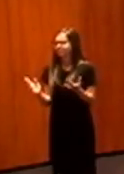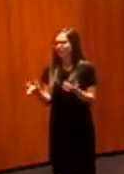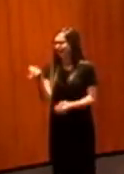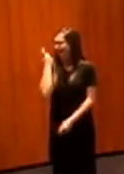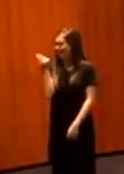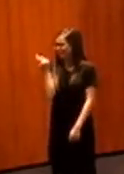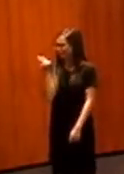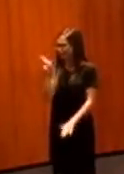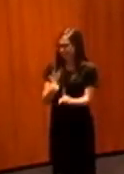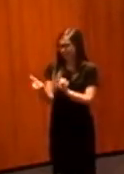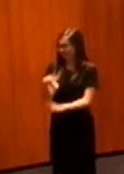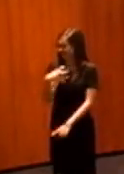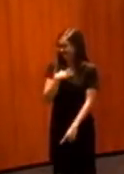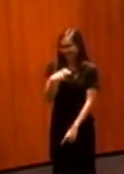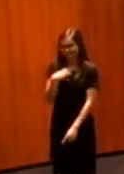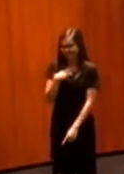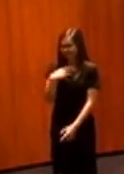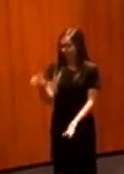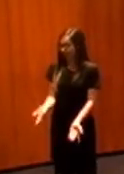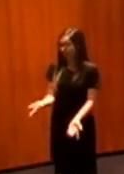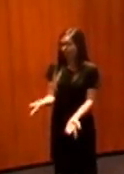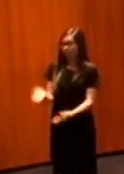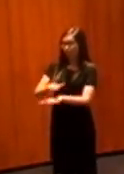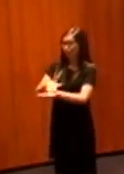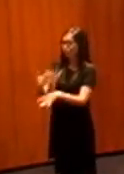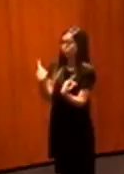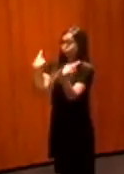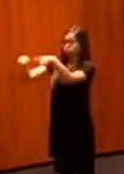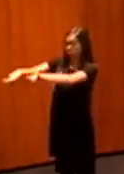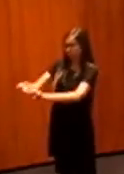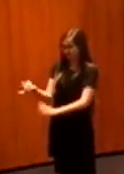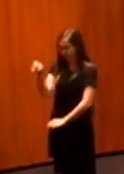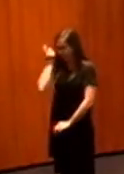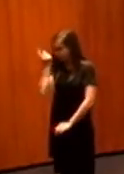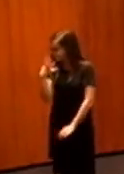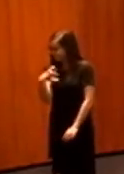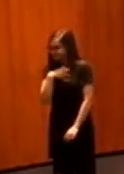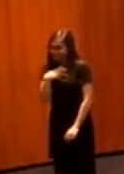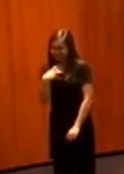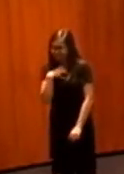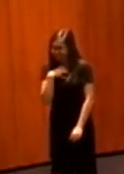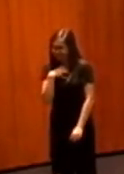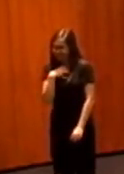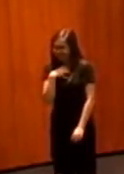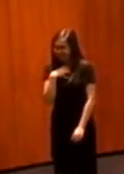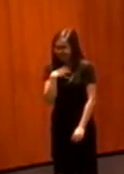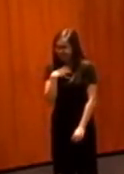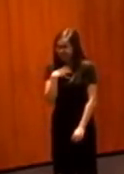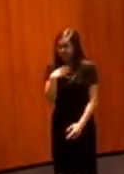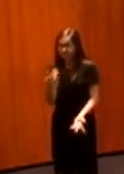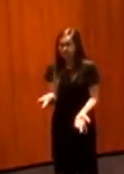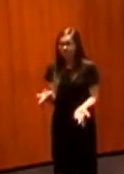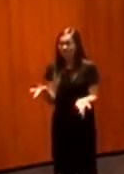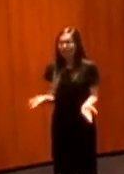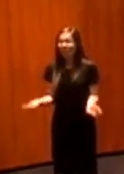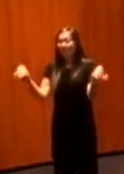alumnos, no se puede hacer responsable del del de la responsabilidad de